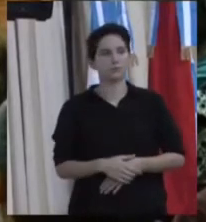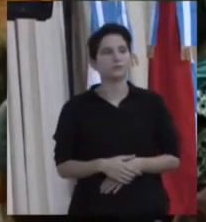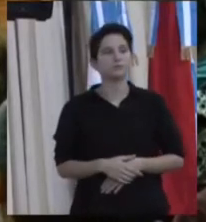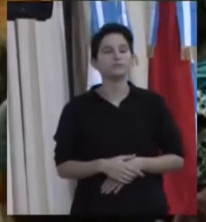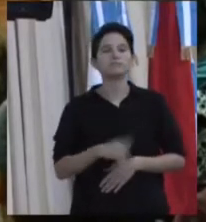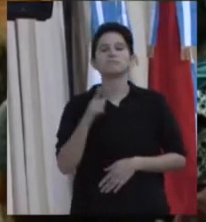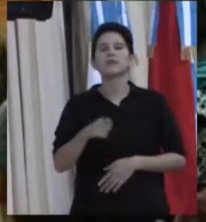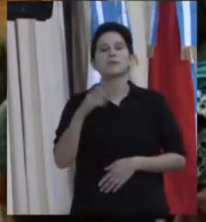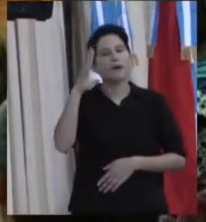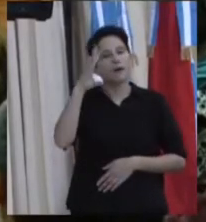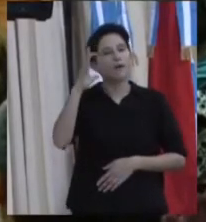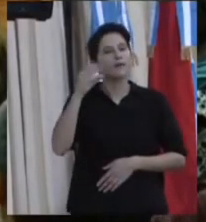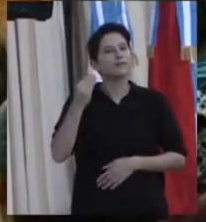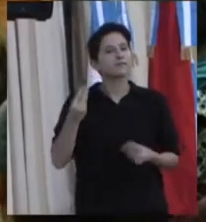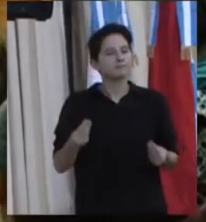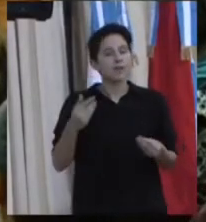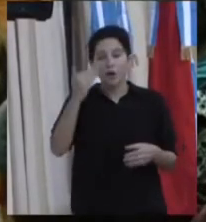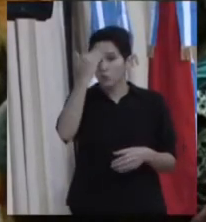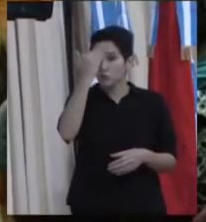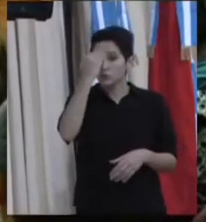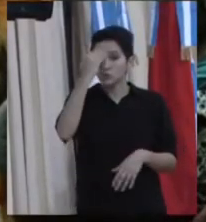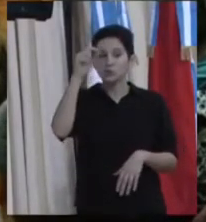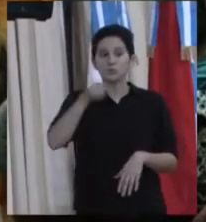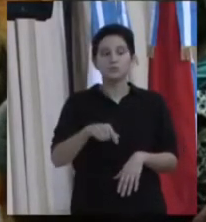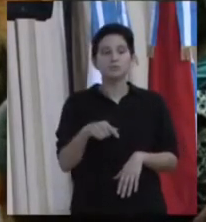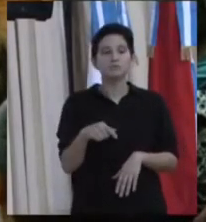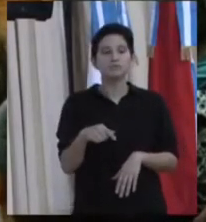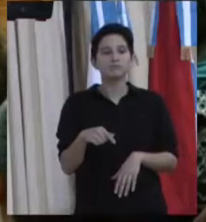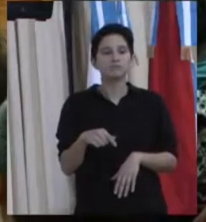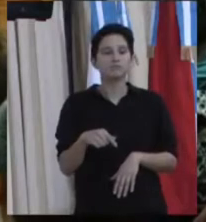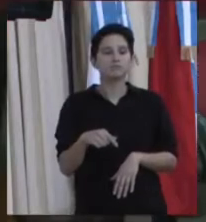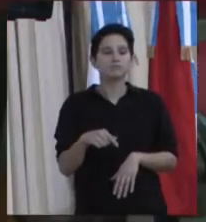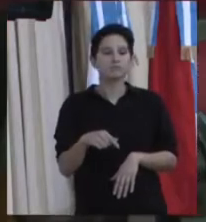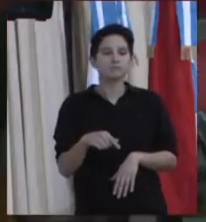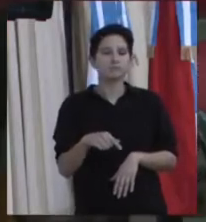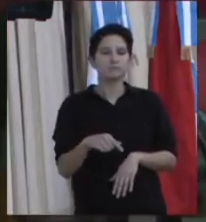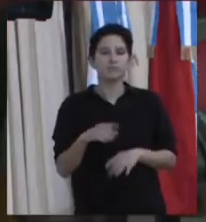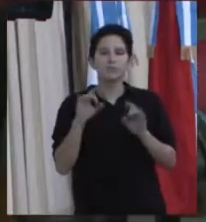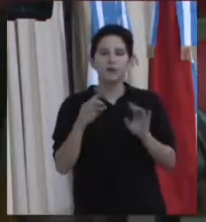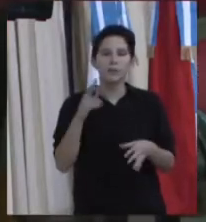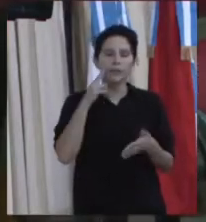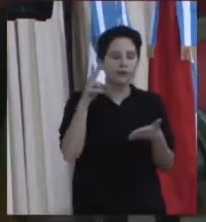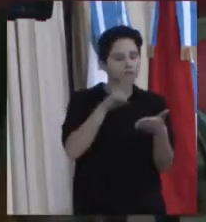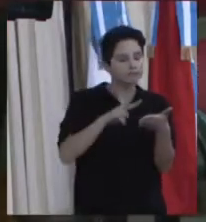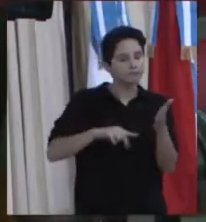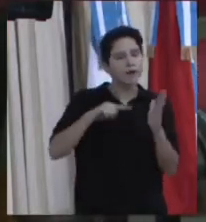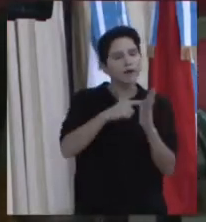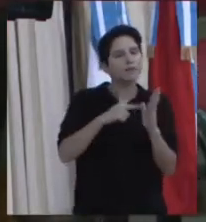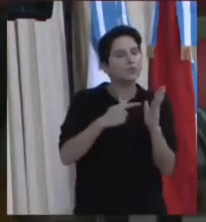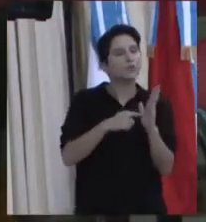Pero además, hay que tener en cuenta que nuestra Constitución Nacional ya no alcanza con leer los artículos, vamos a